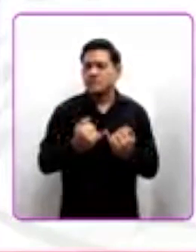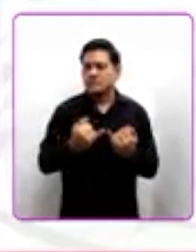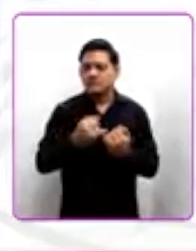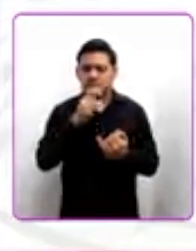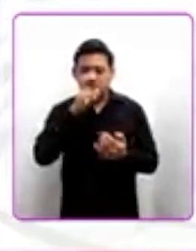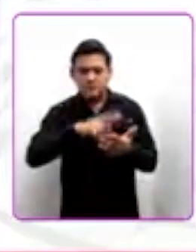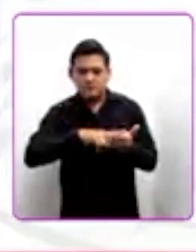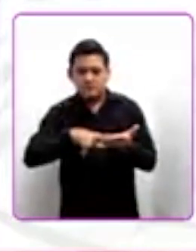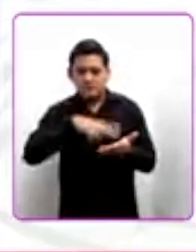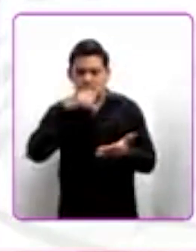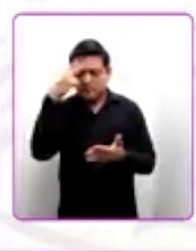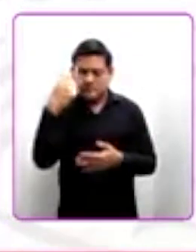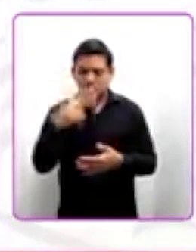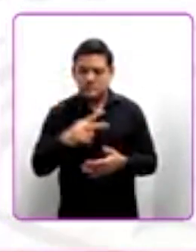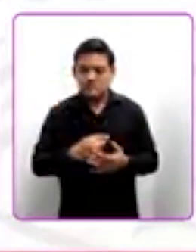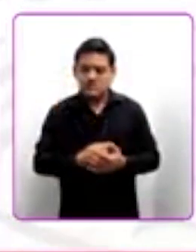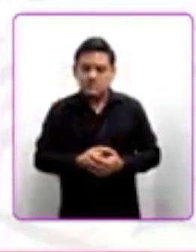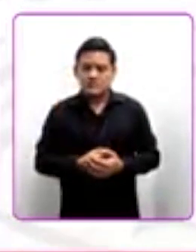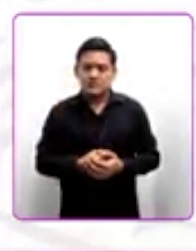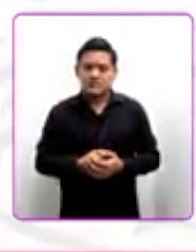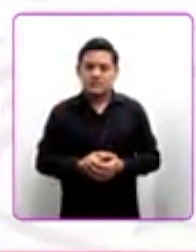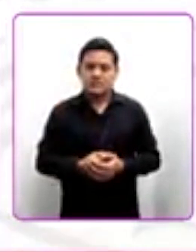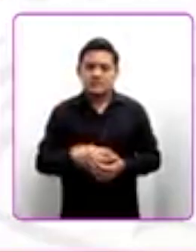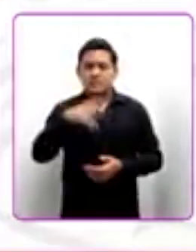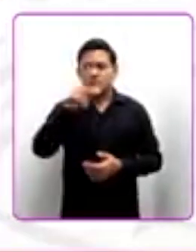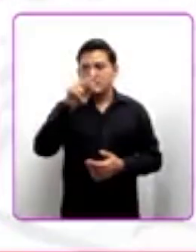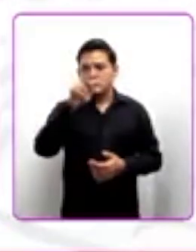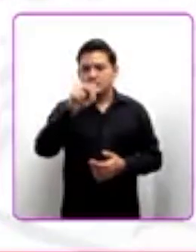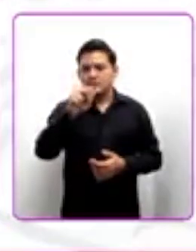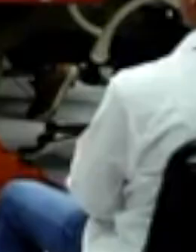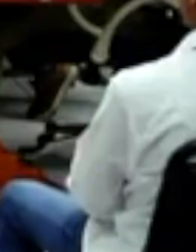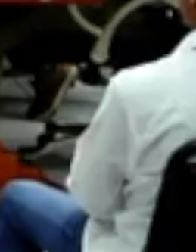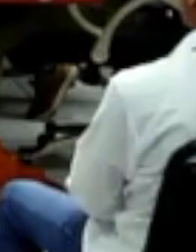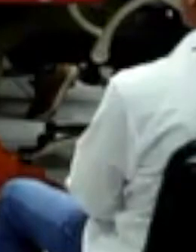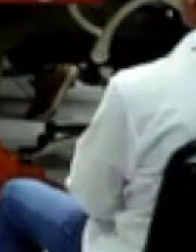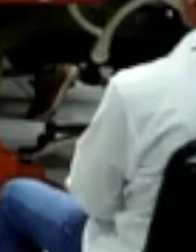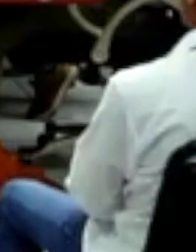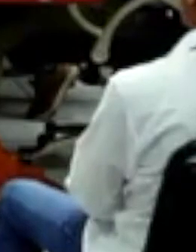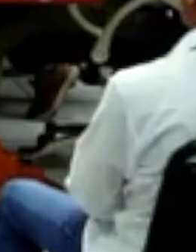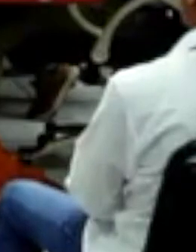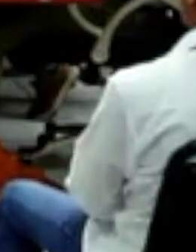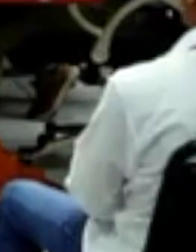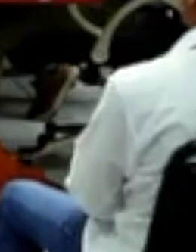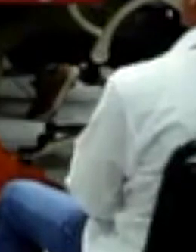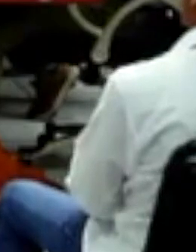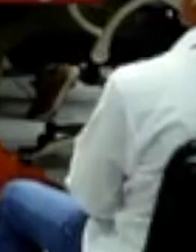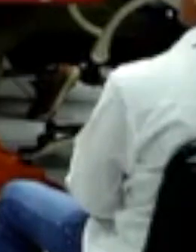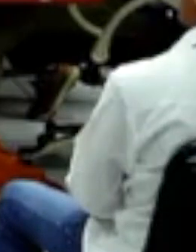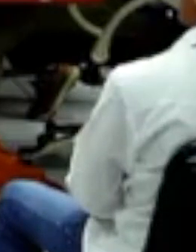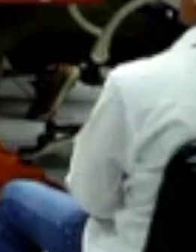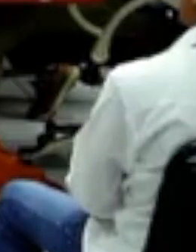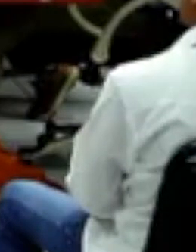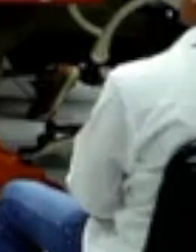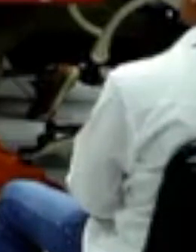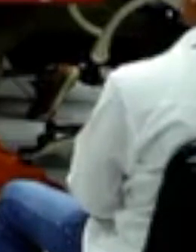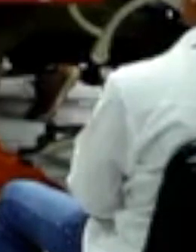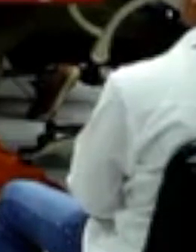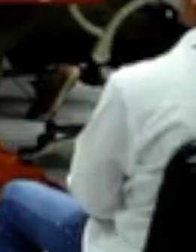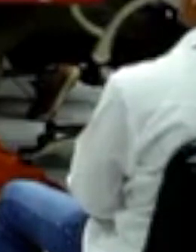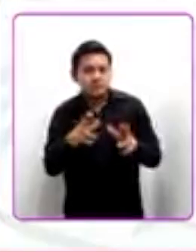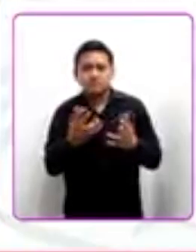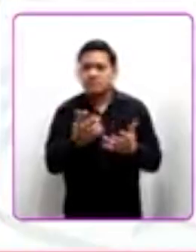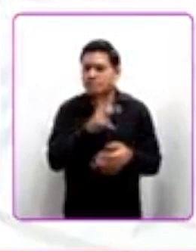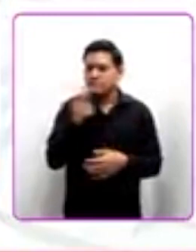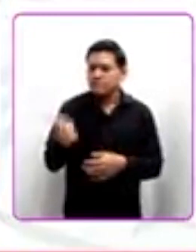2023-2024. Con esto, el PRD en Tabasco se afianza como la segunda fuerza política en la entidad, seguido del Partido Verde Ecologista de México